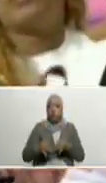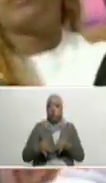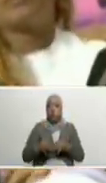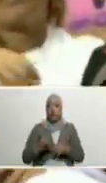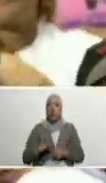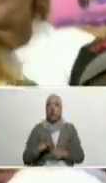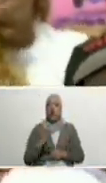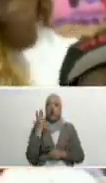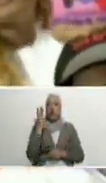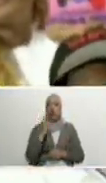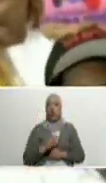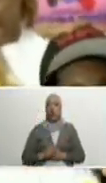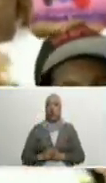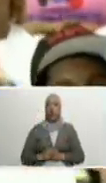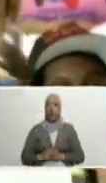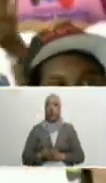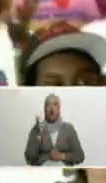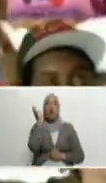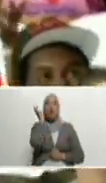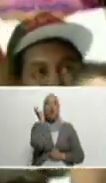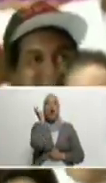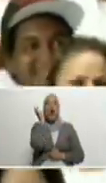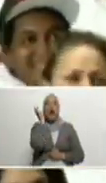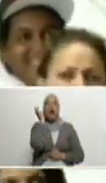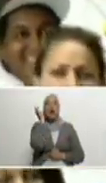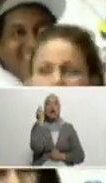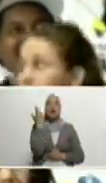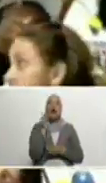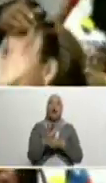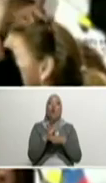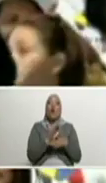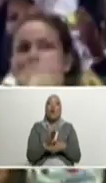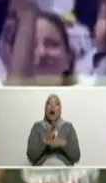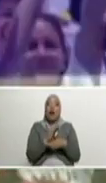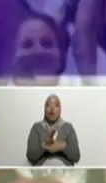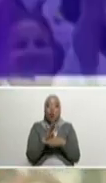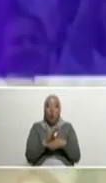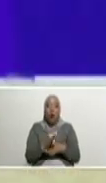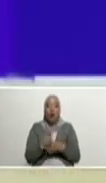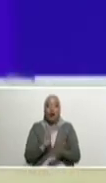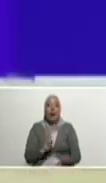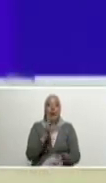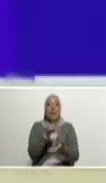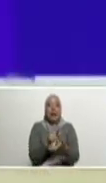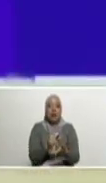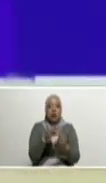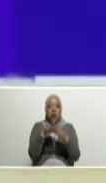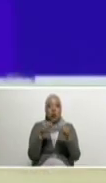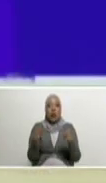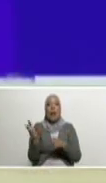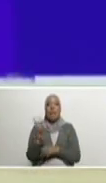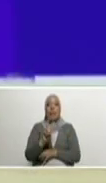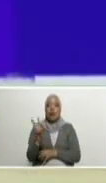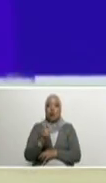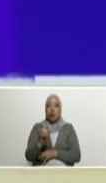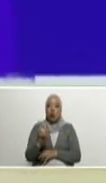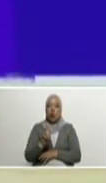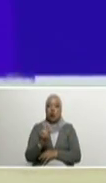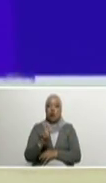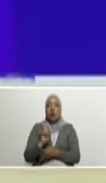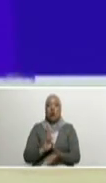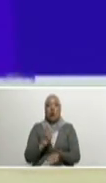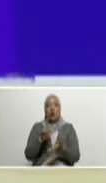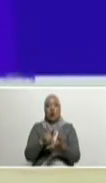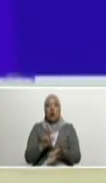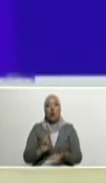Quinto vértice, mujer, protagonista y participación en Venezuela. El